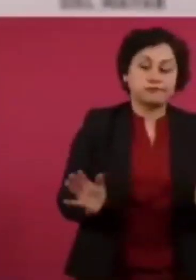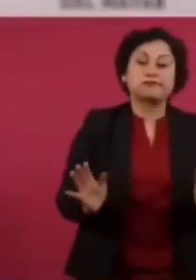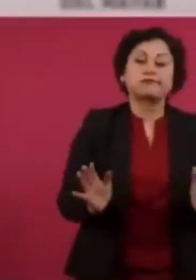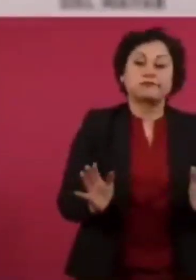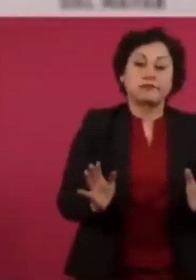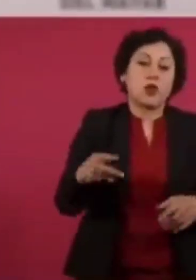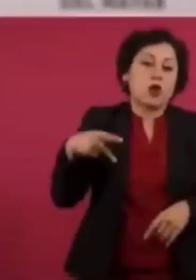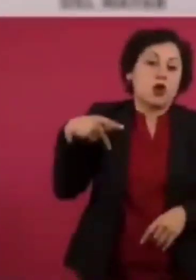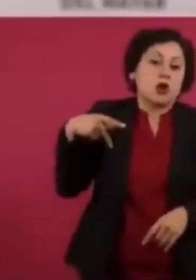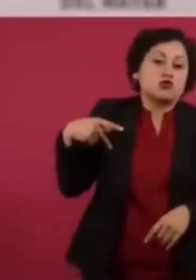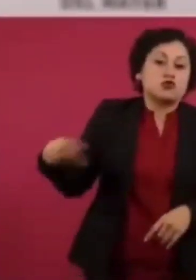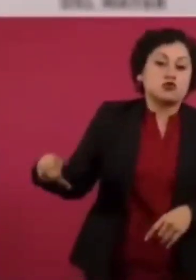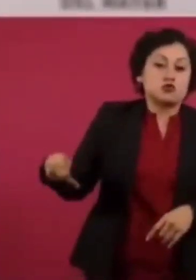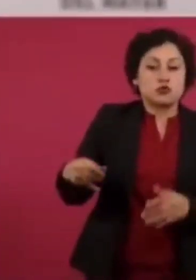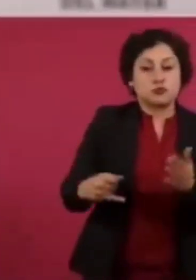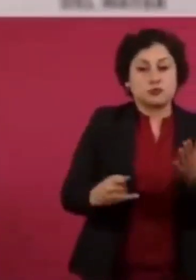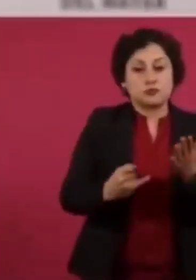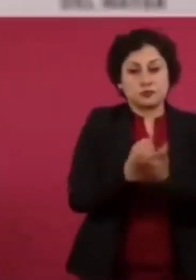ese gobierno.